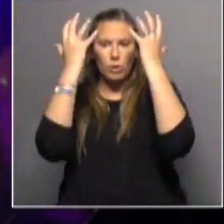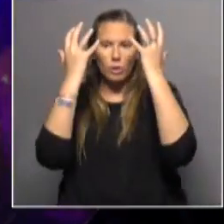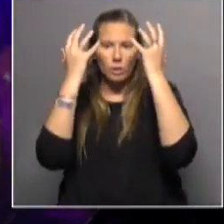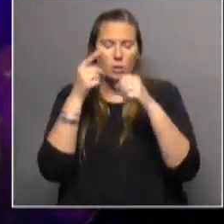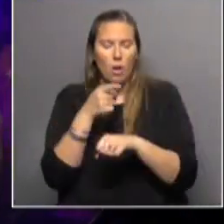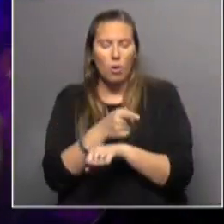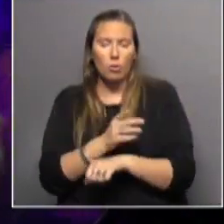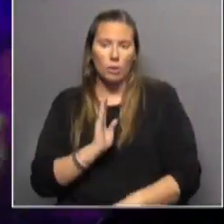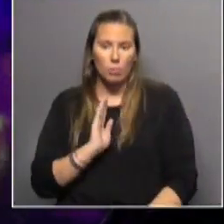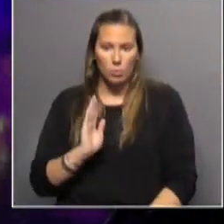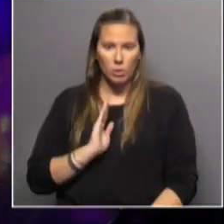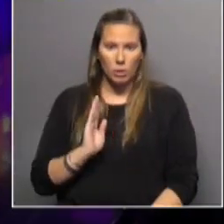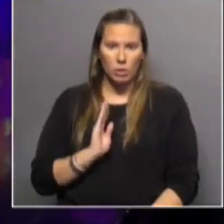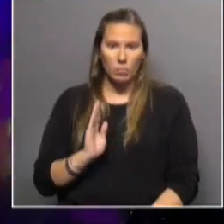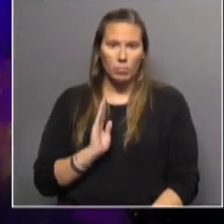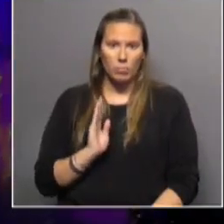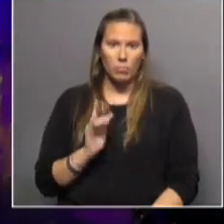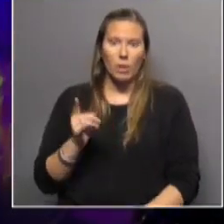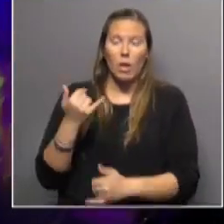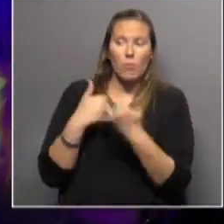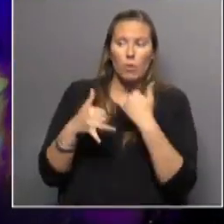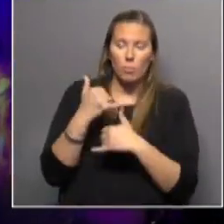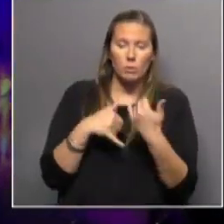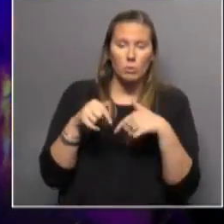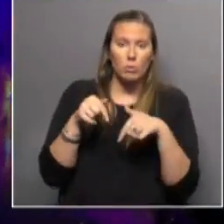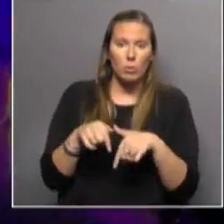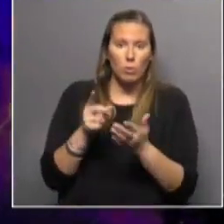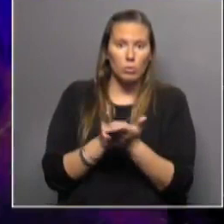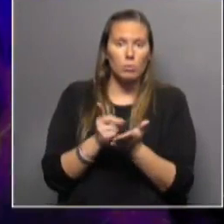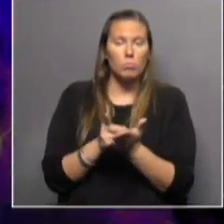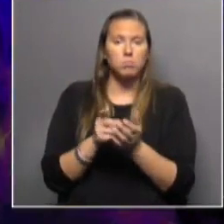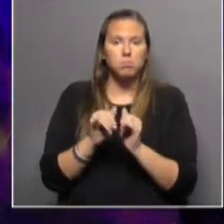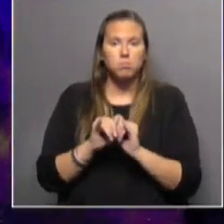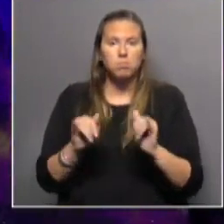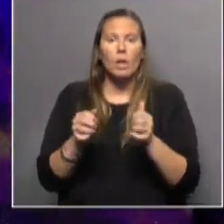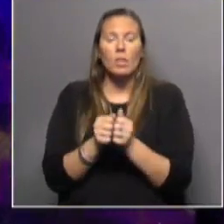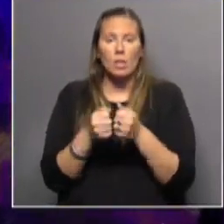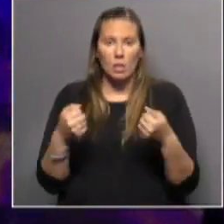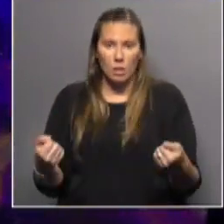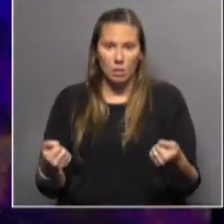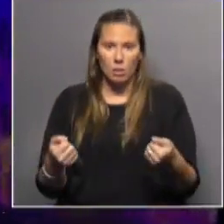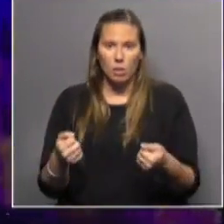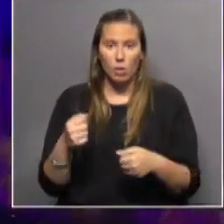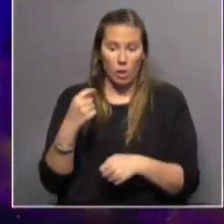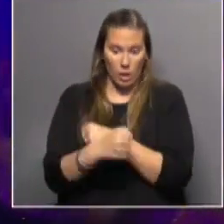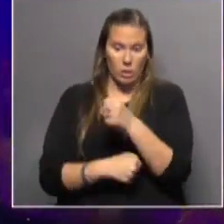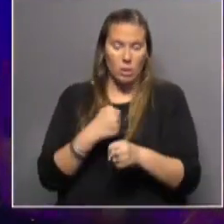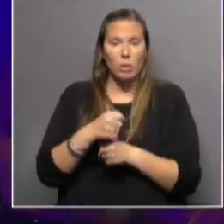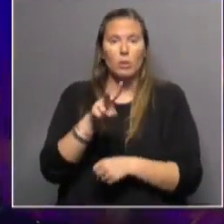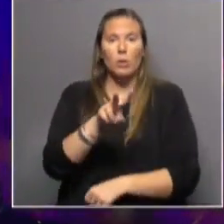contra la Mujer y según datos que publicó hoy la diaria, en lo que va del año van 26